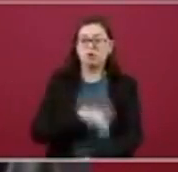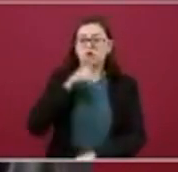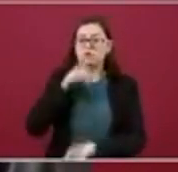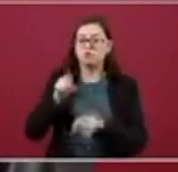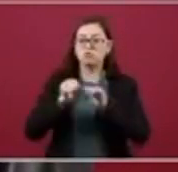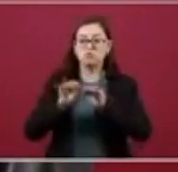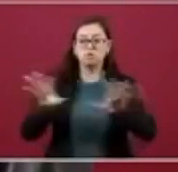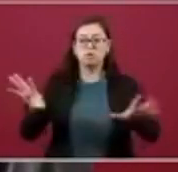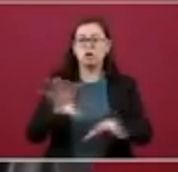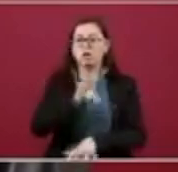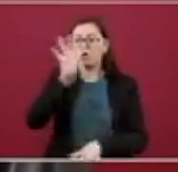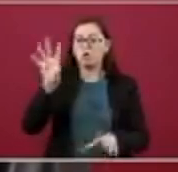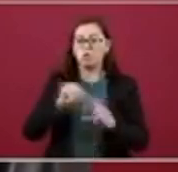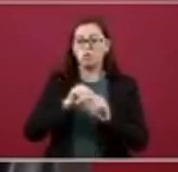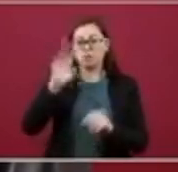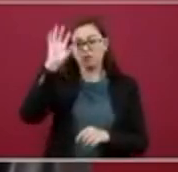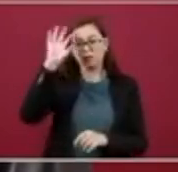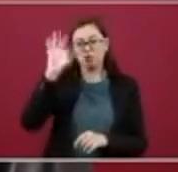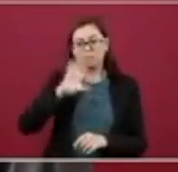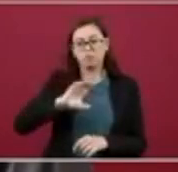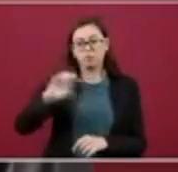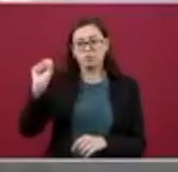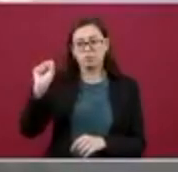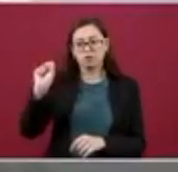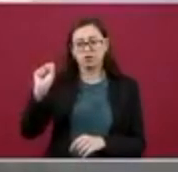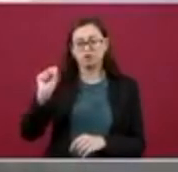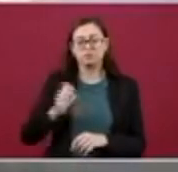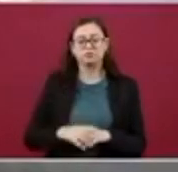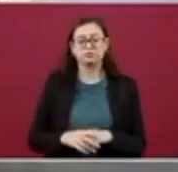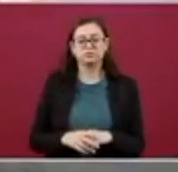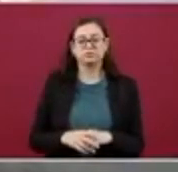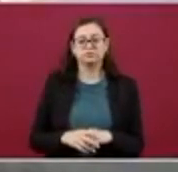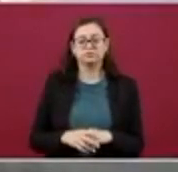todo el estado de Morelos. Si